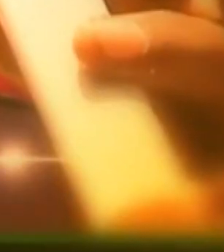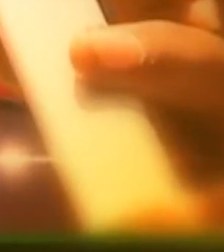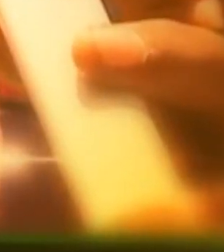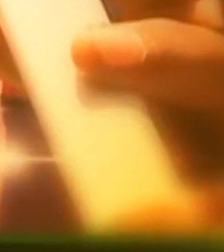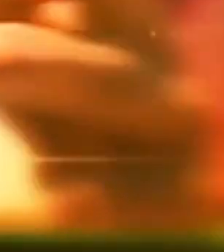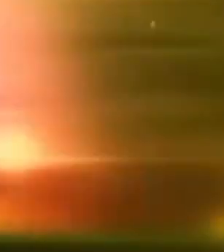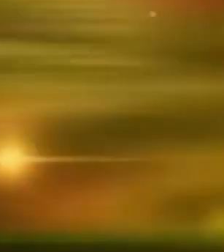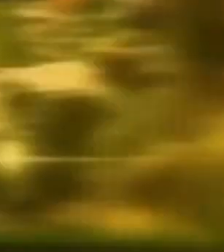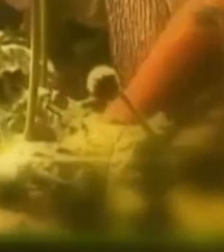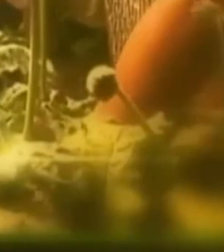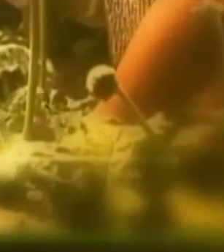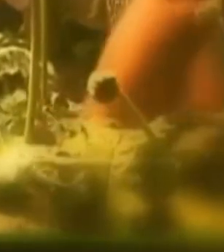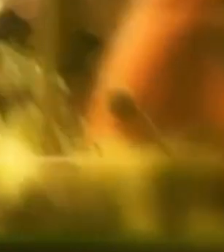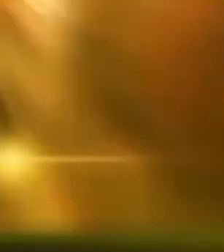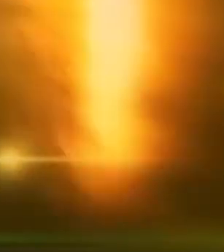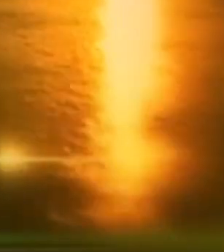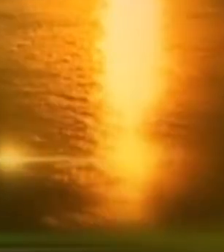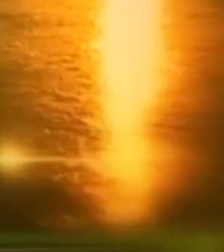¡Gracias!